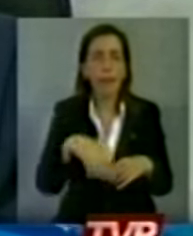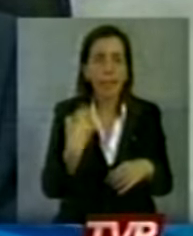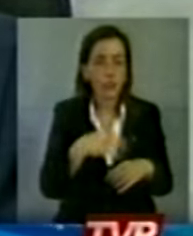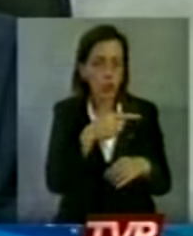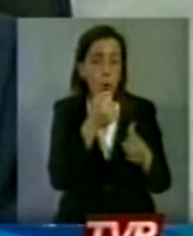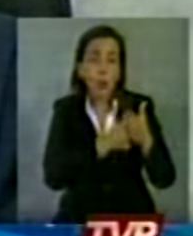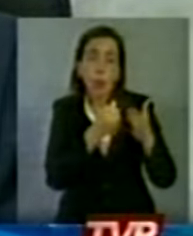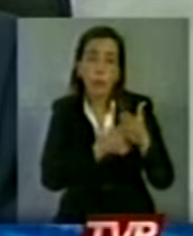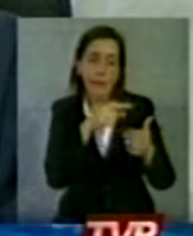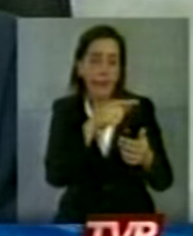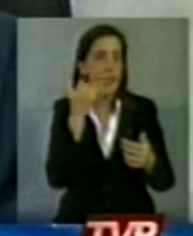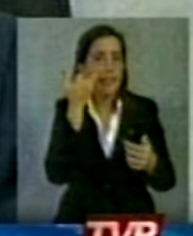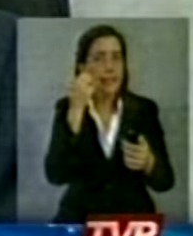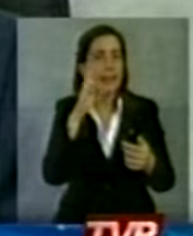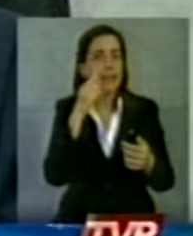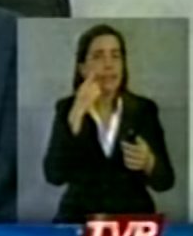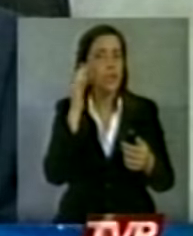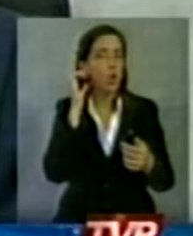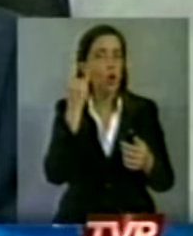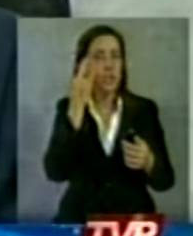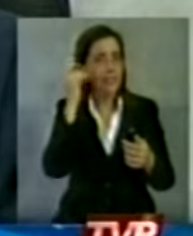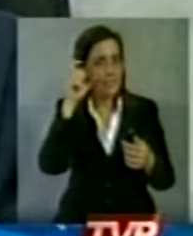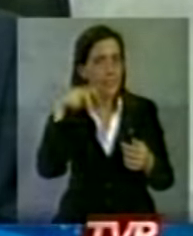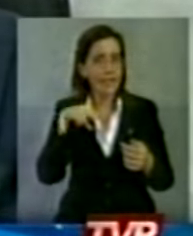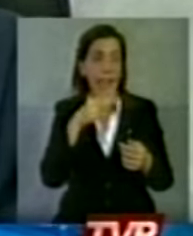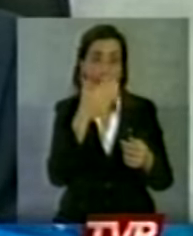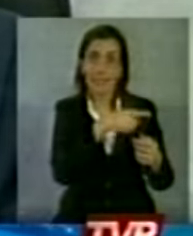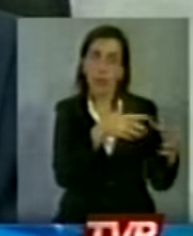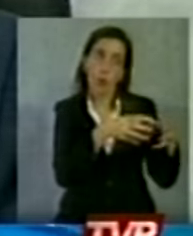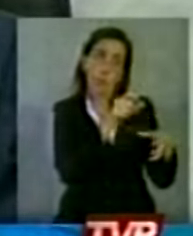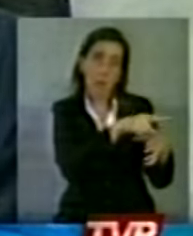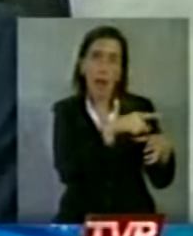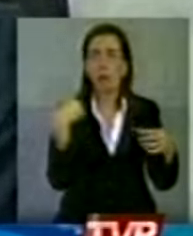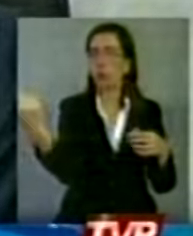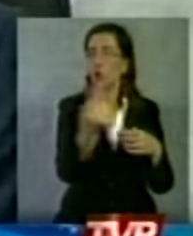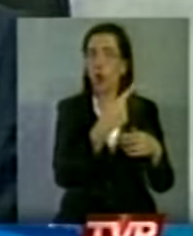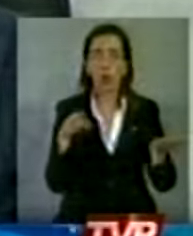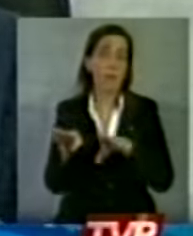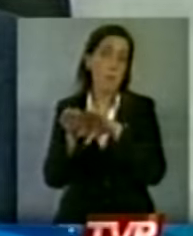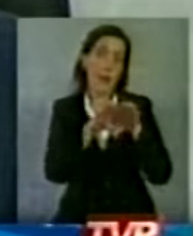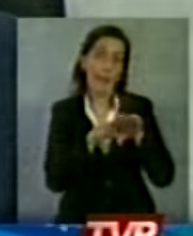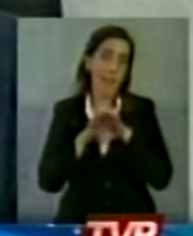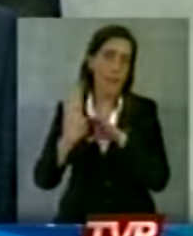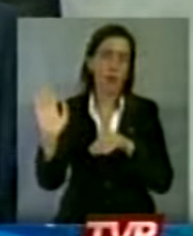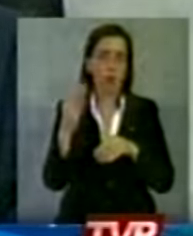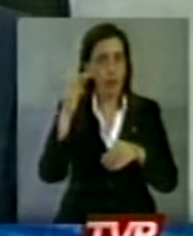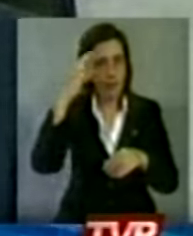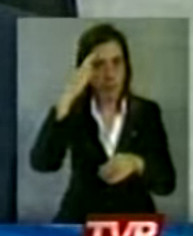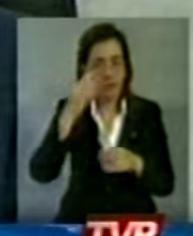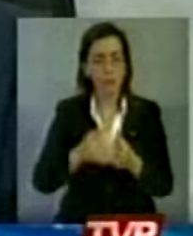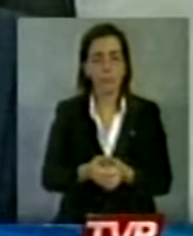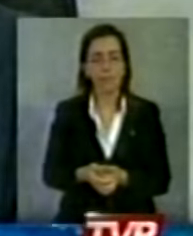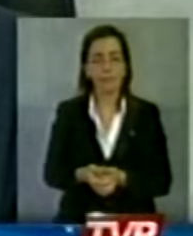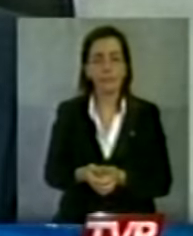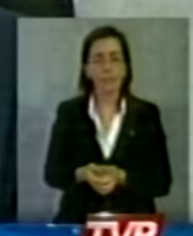tanto peleara el grande Hipólito Yrigoyen, pertenece ahora a todos los argentinos.